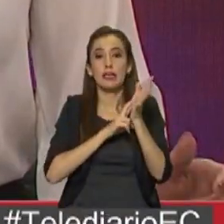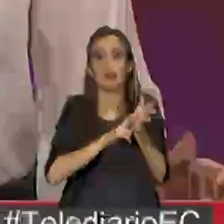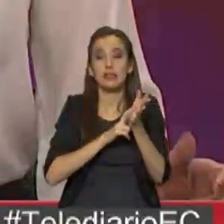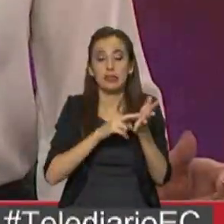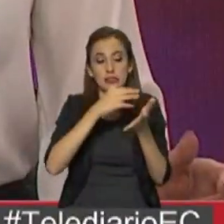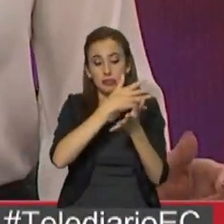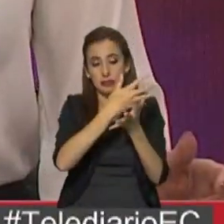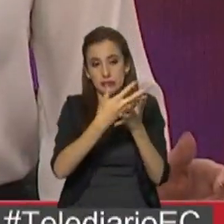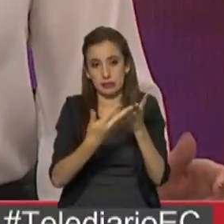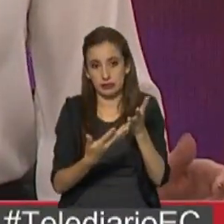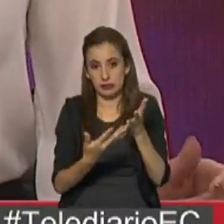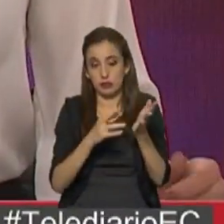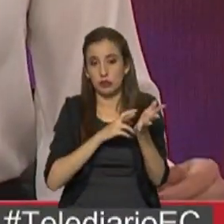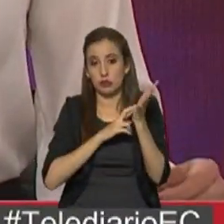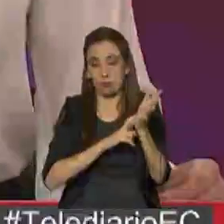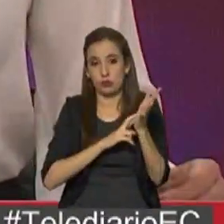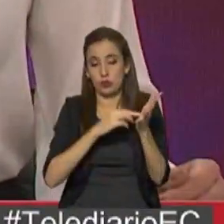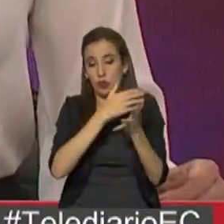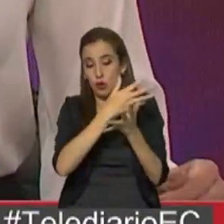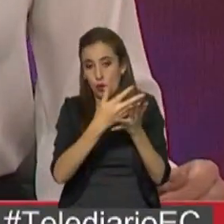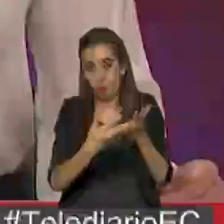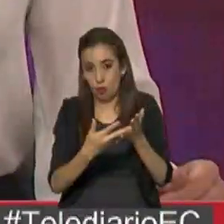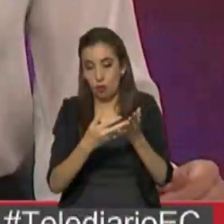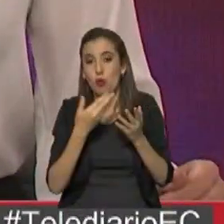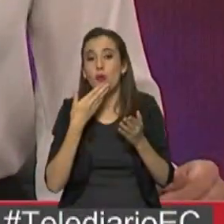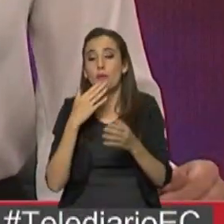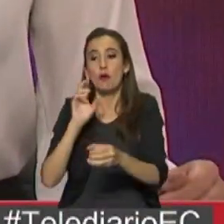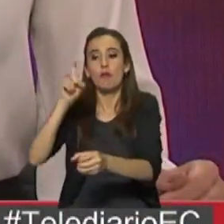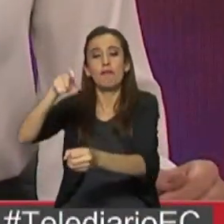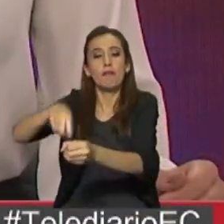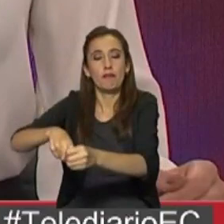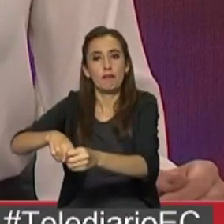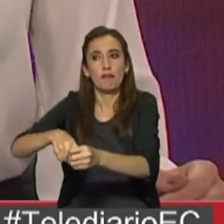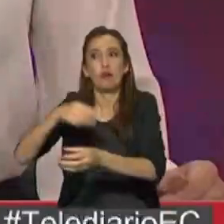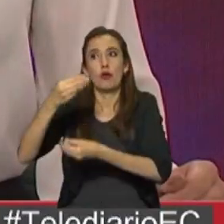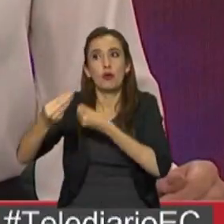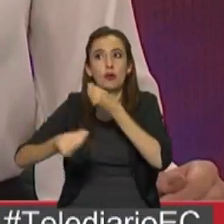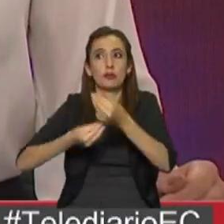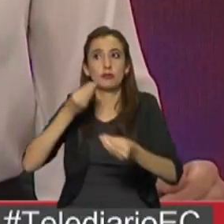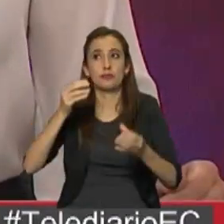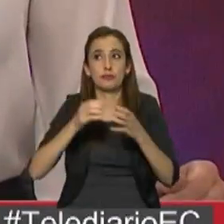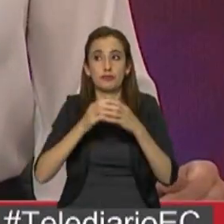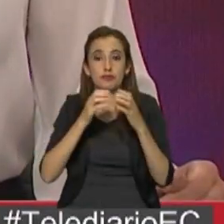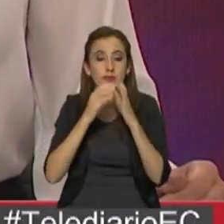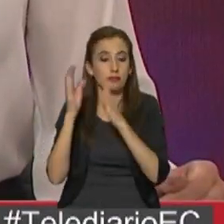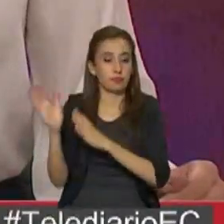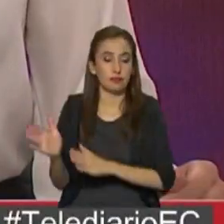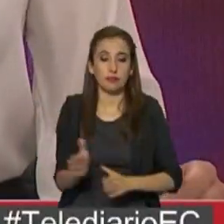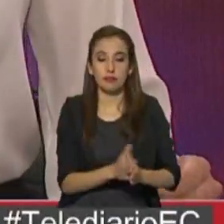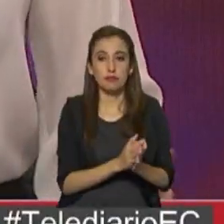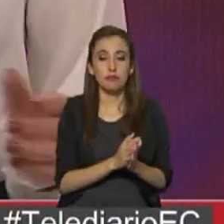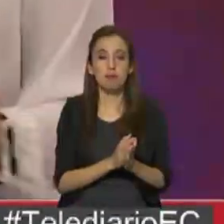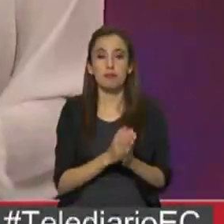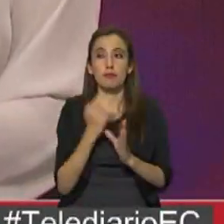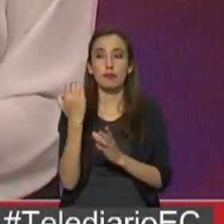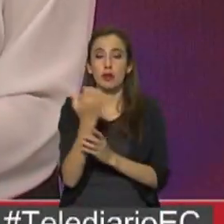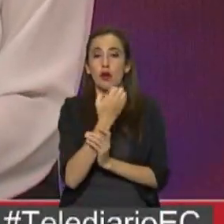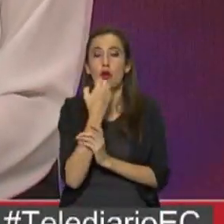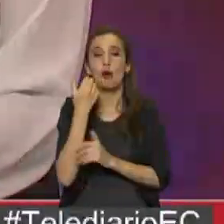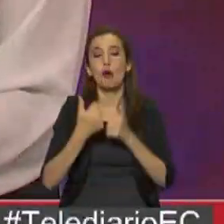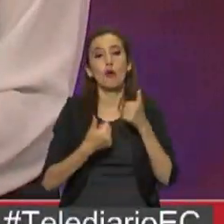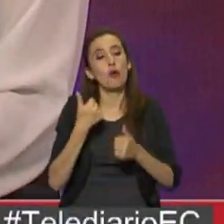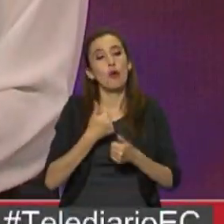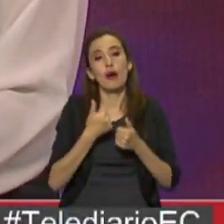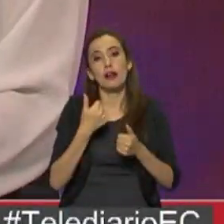ciudadano en este caso un afiliado a la seguridad social para y optar por este tipo de créditos quirografarios emergentes cuál es el